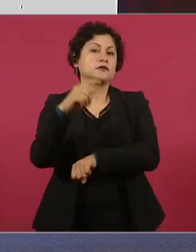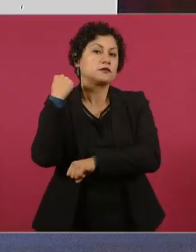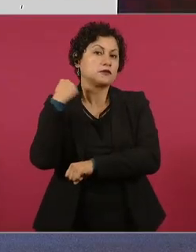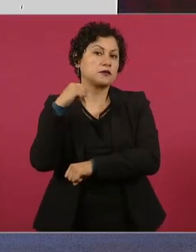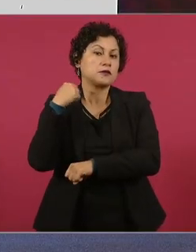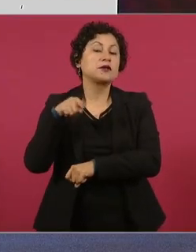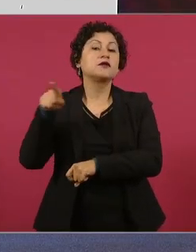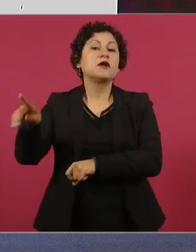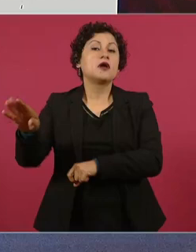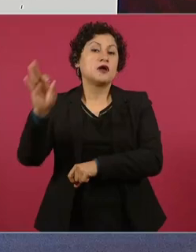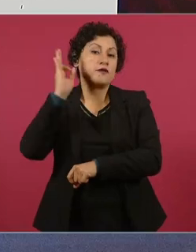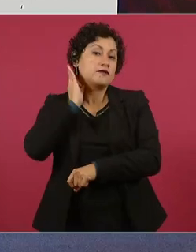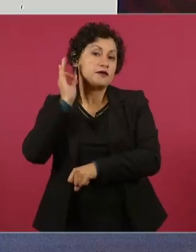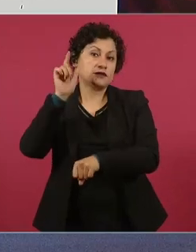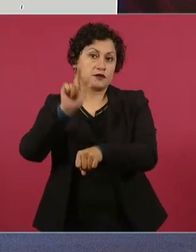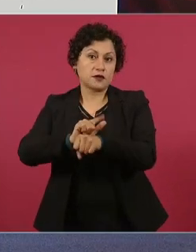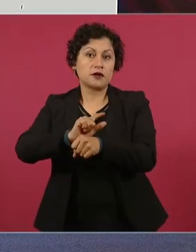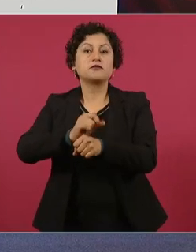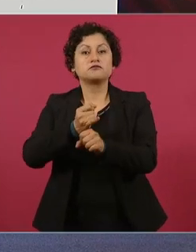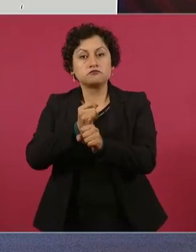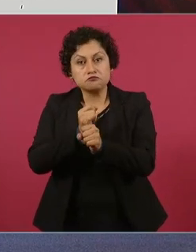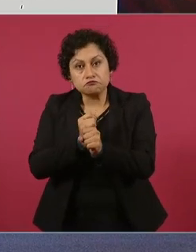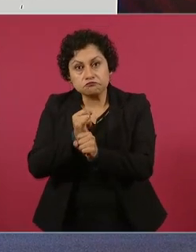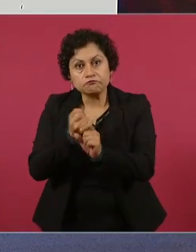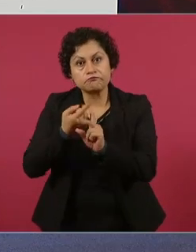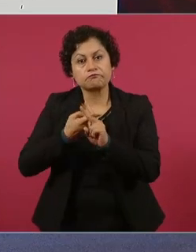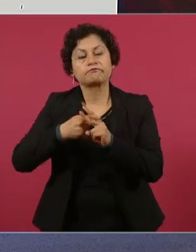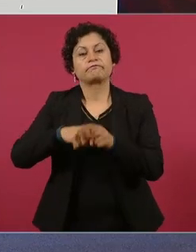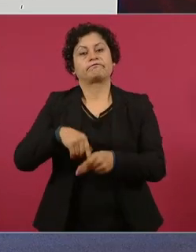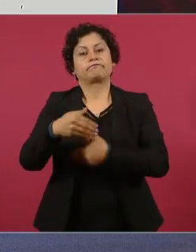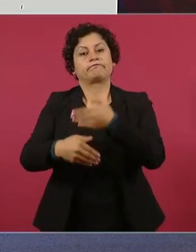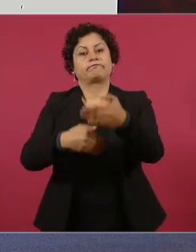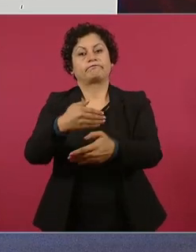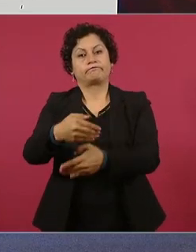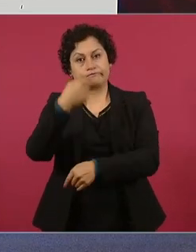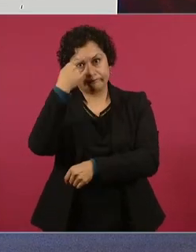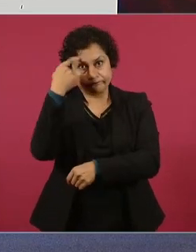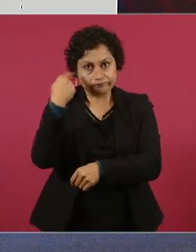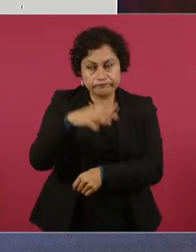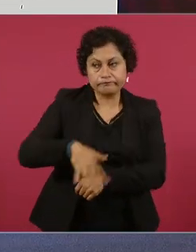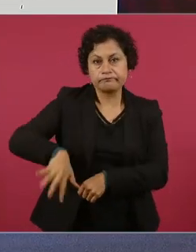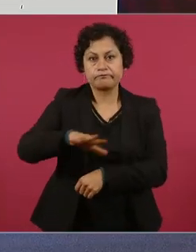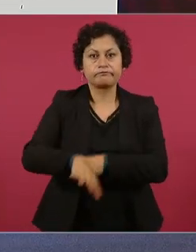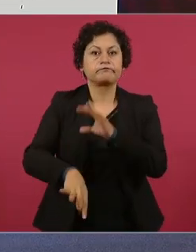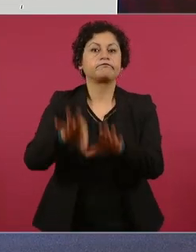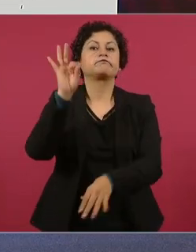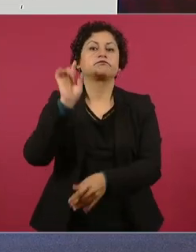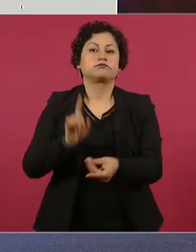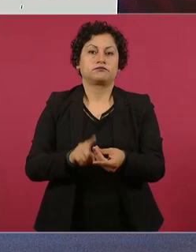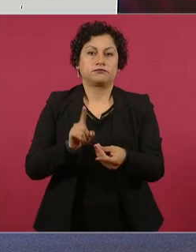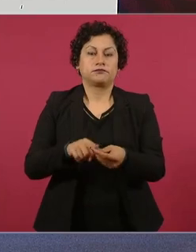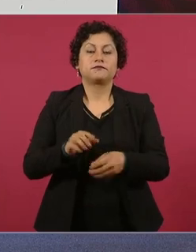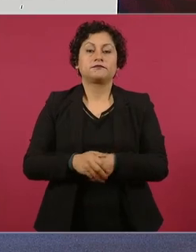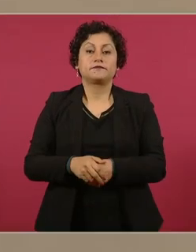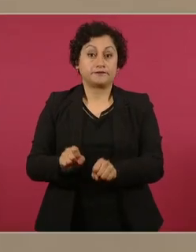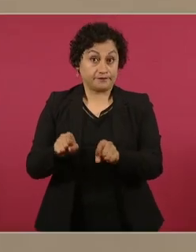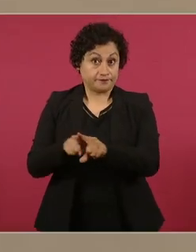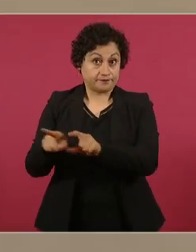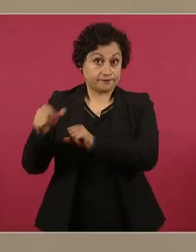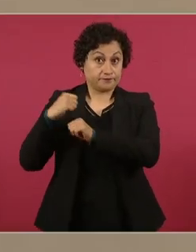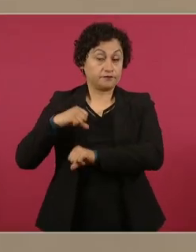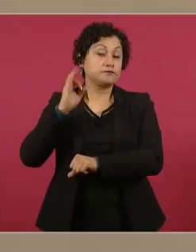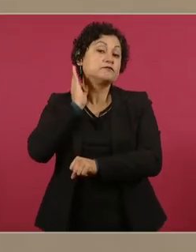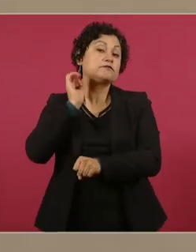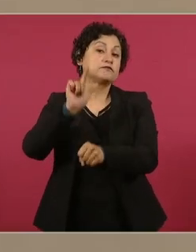abrió una carpeta de investigación e inició las diligencias para lograr su ubicación. También la Fiscalía de